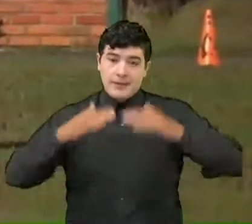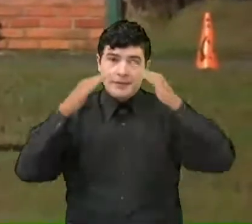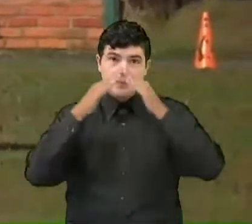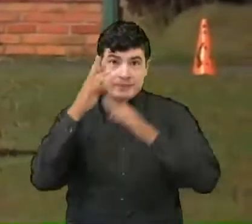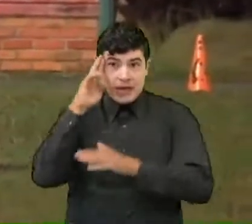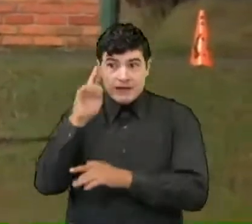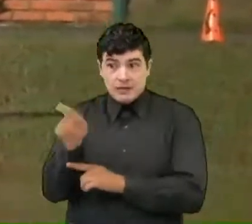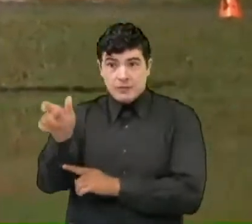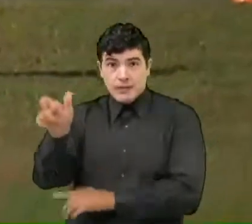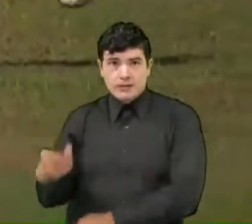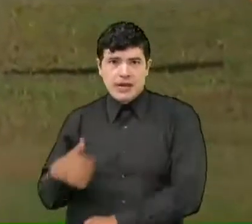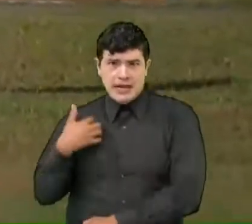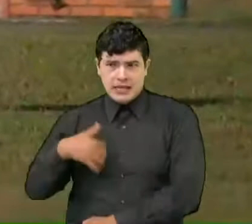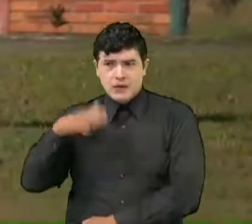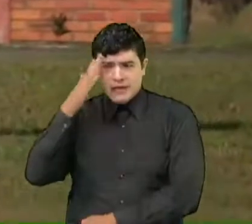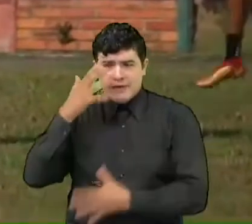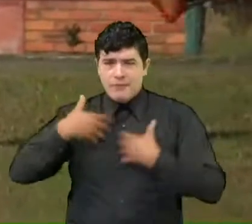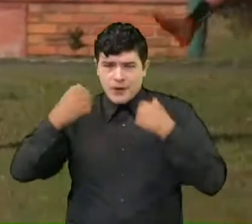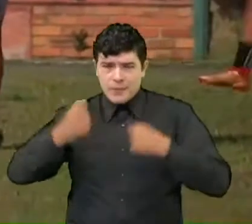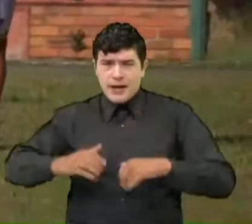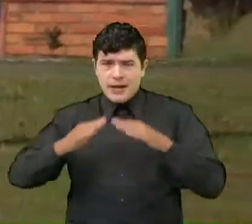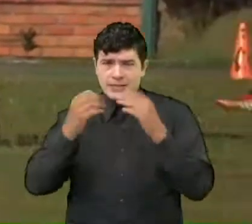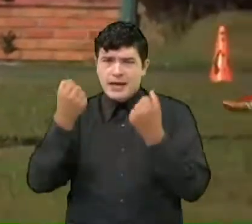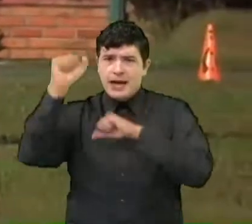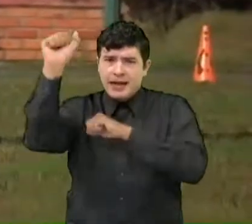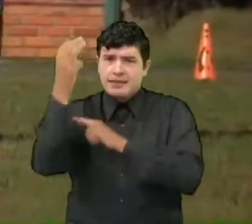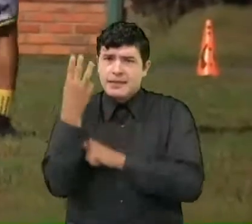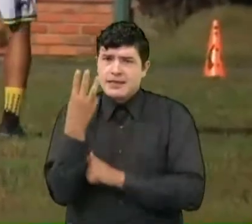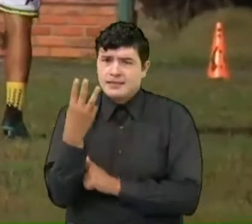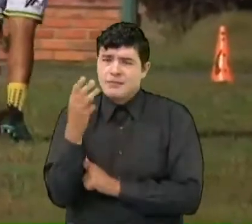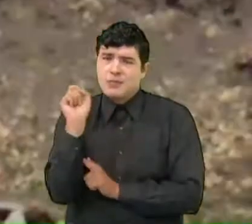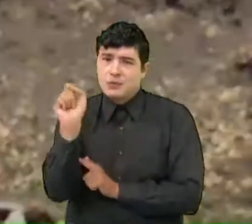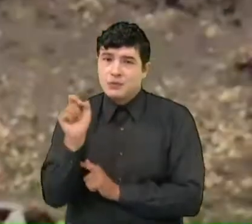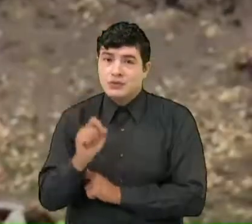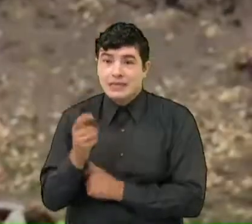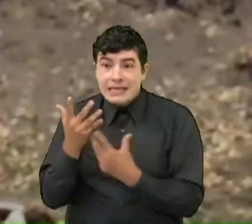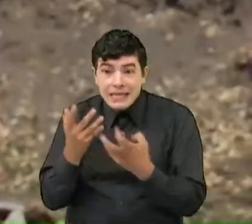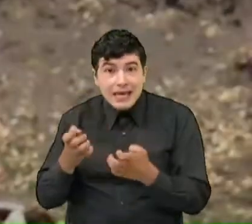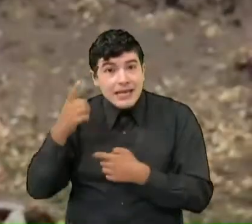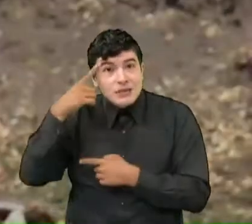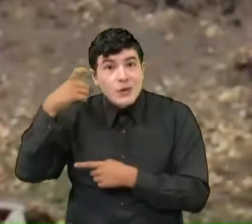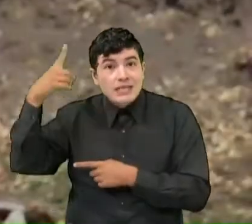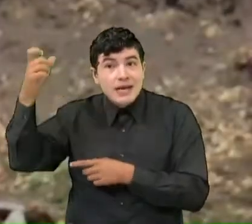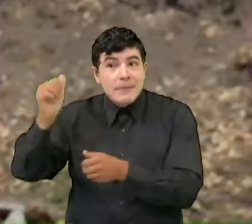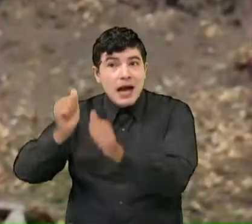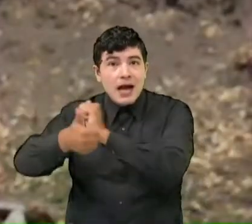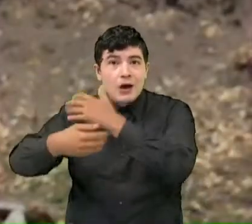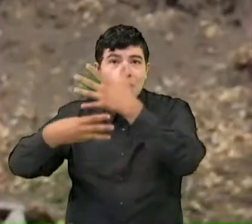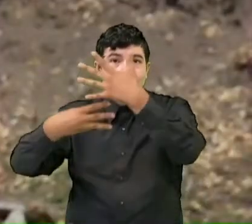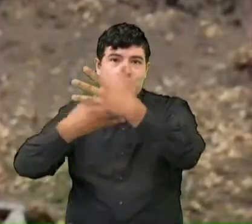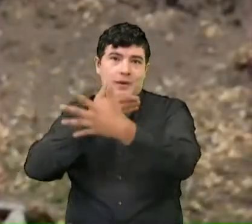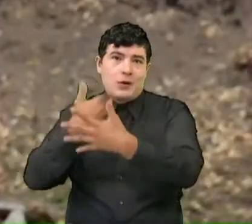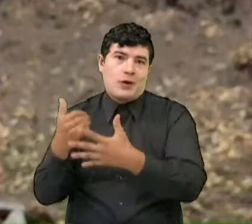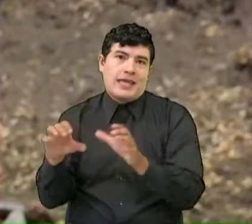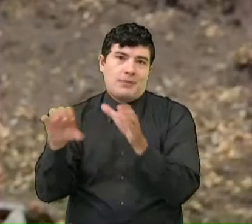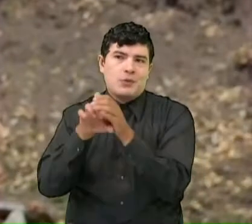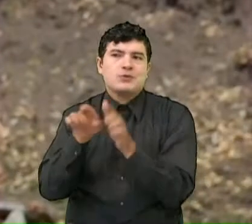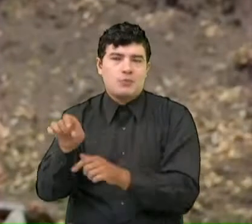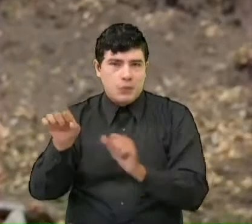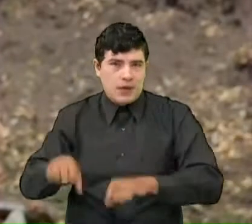que en casa se debe sumar de 3 puntos si se quiere soñar con el grupo de los 8. Y bueno, yo creo que hicimos un gran partido en Cali